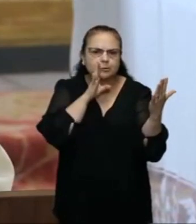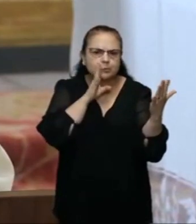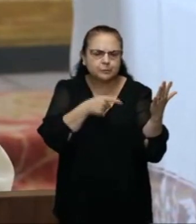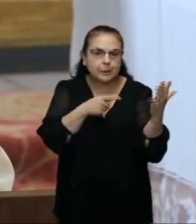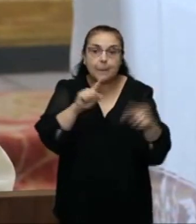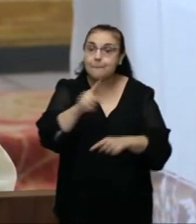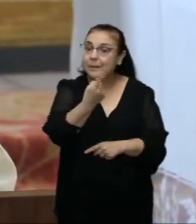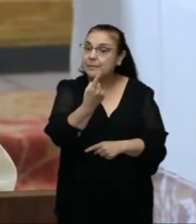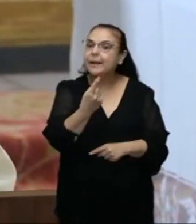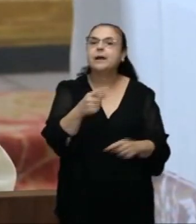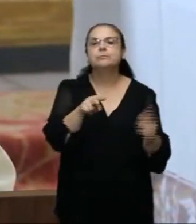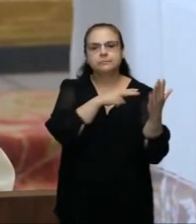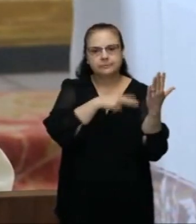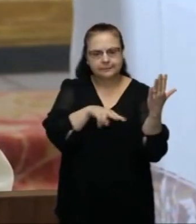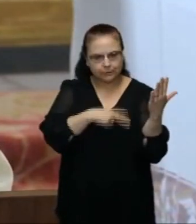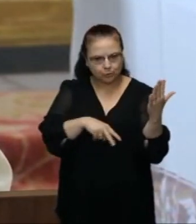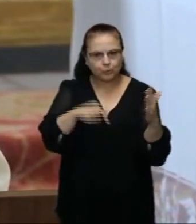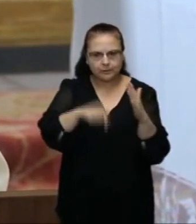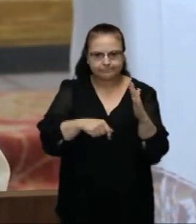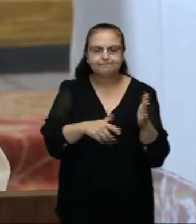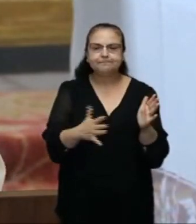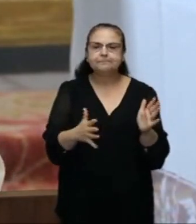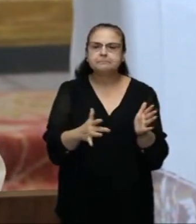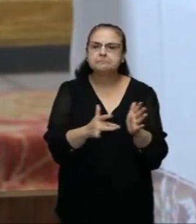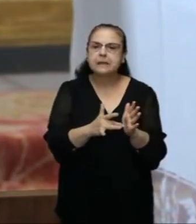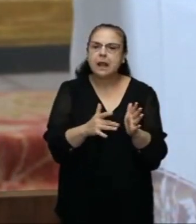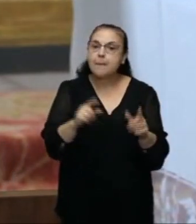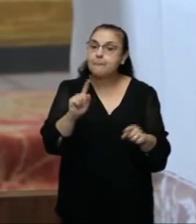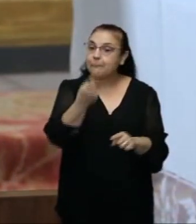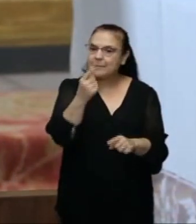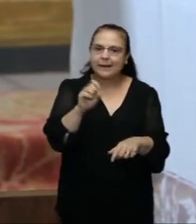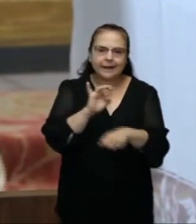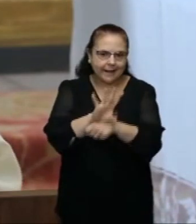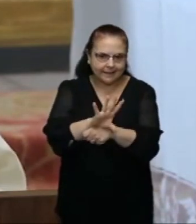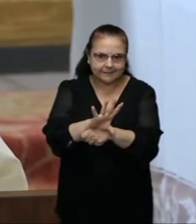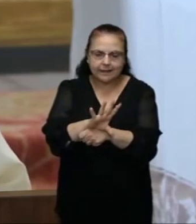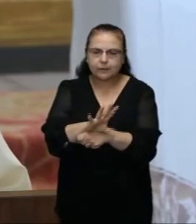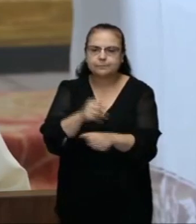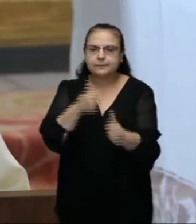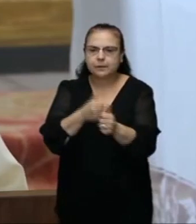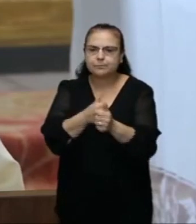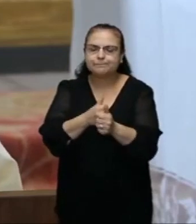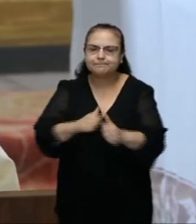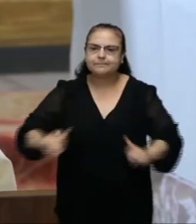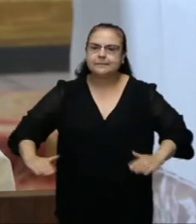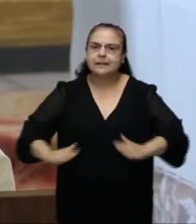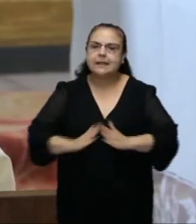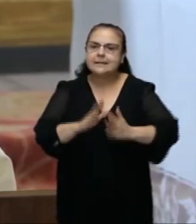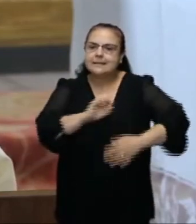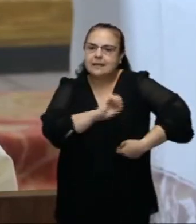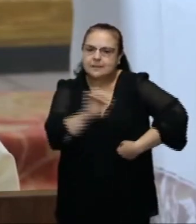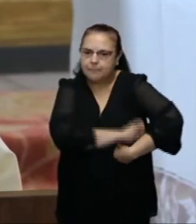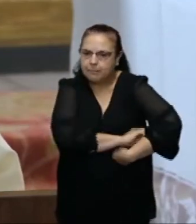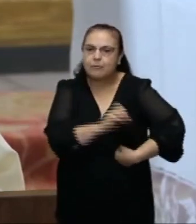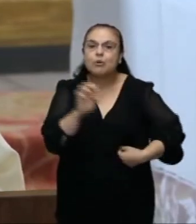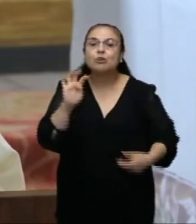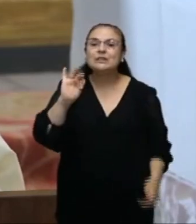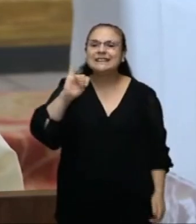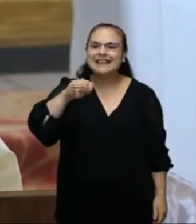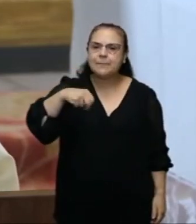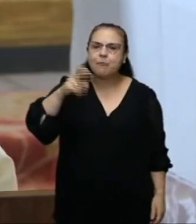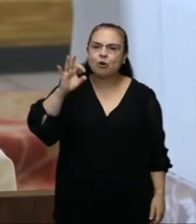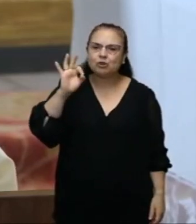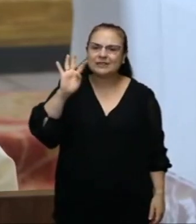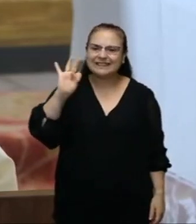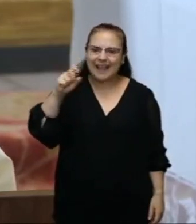como primera lectura estos días la primera carta del apóstol San Pablo a Timoteo. Y es las